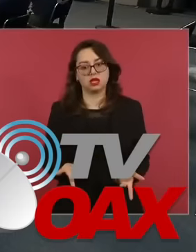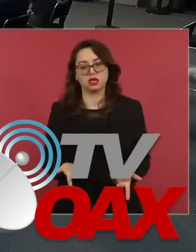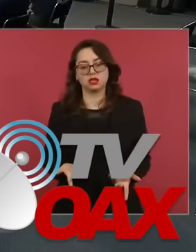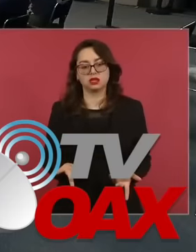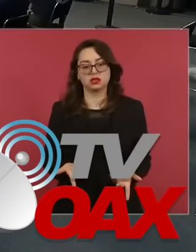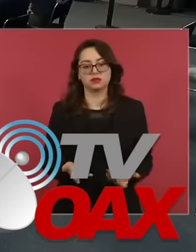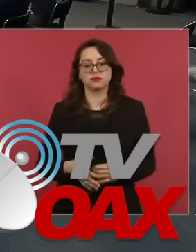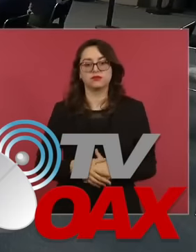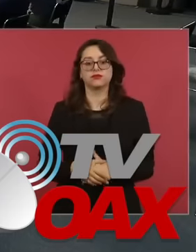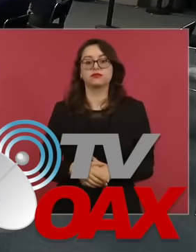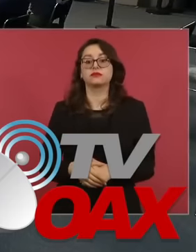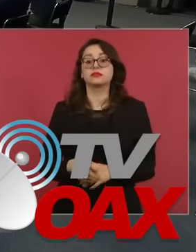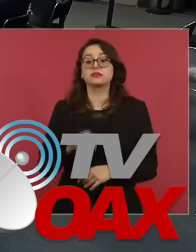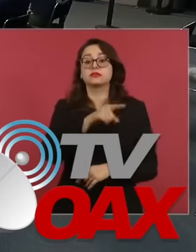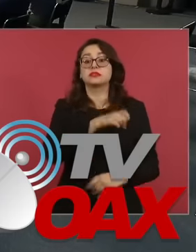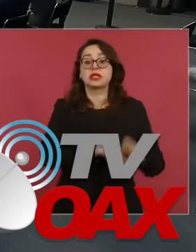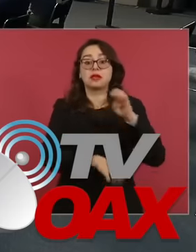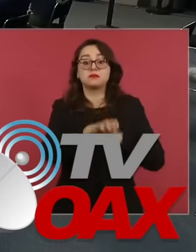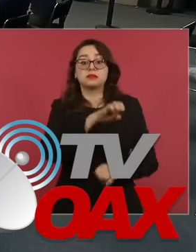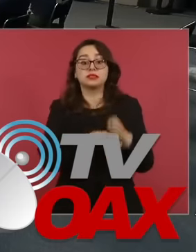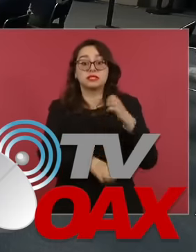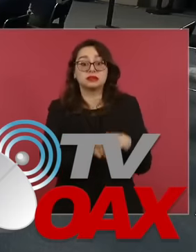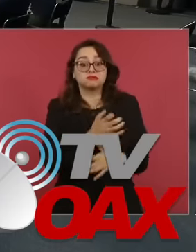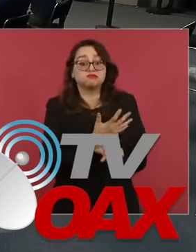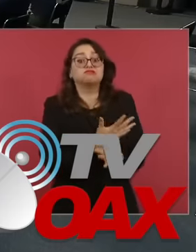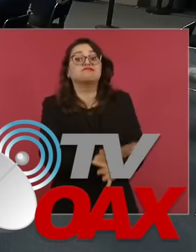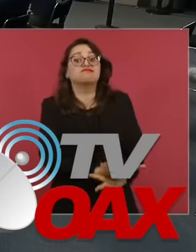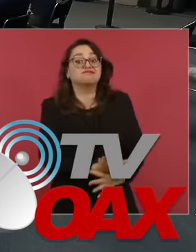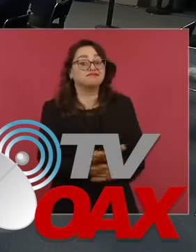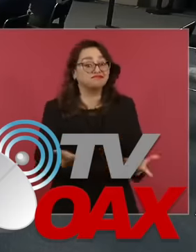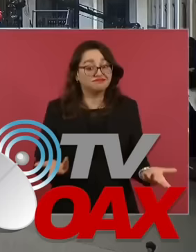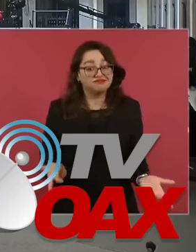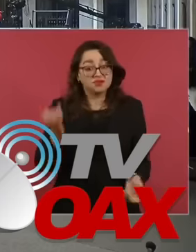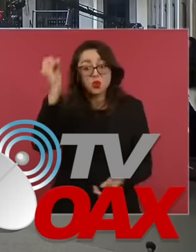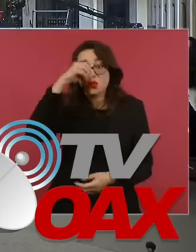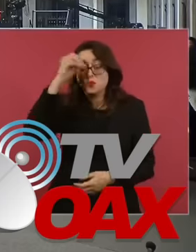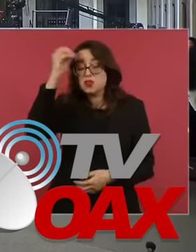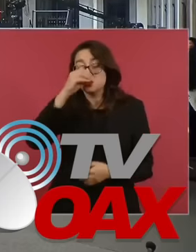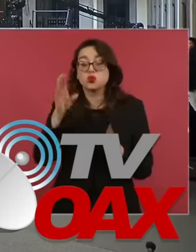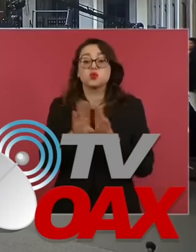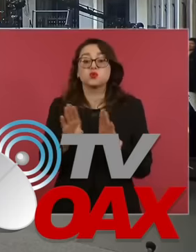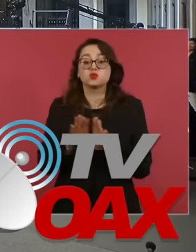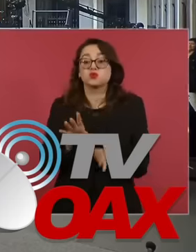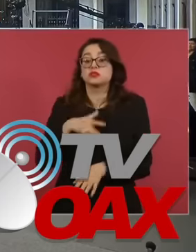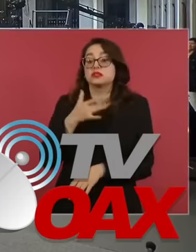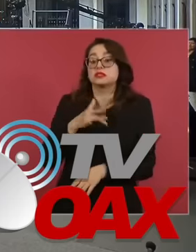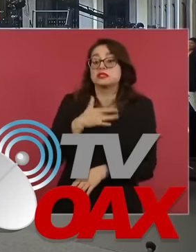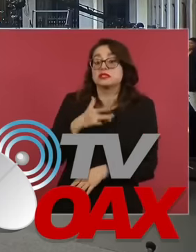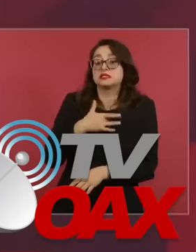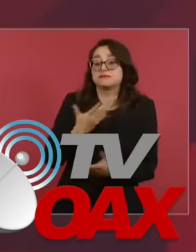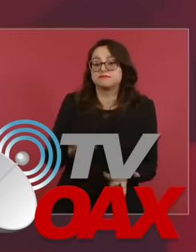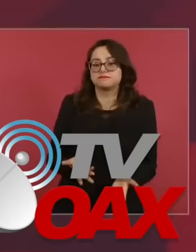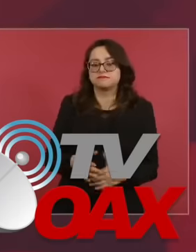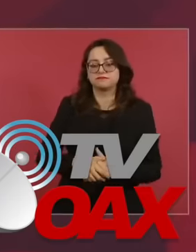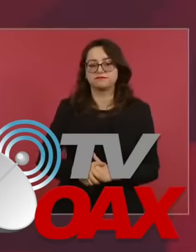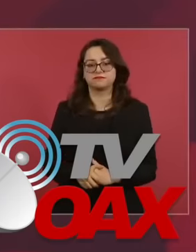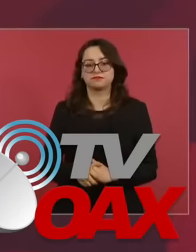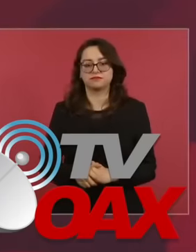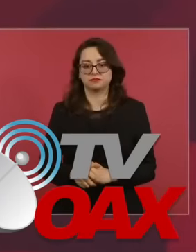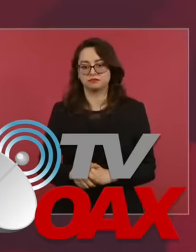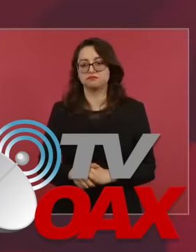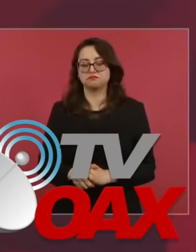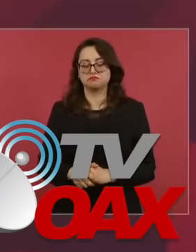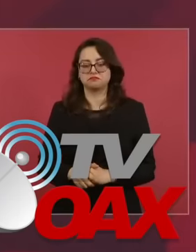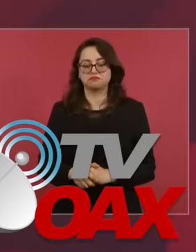al respecto Grupo México sobre este cierre del fideicomiso? ¿Ellos qué mencionan al respecto? Eso,